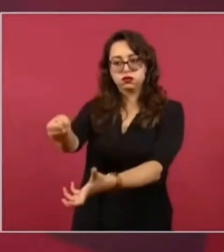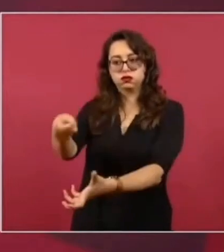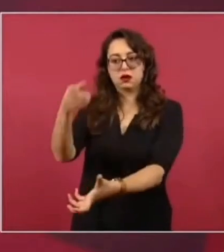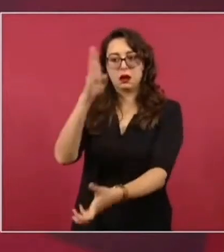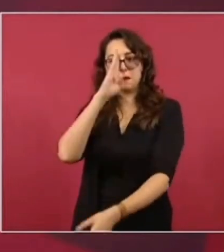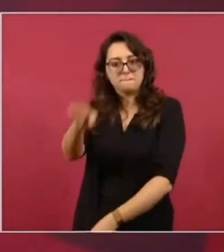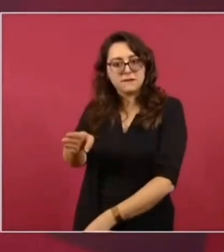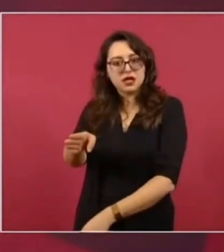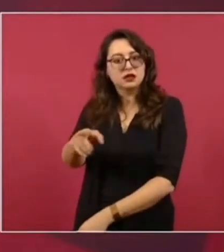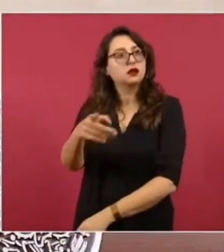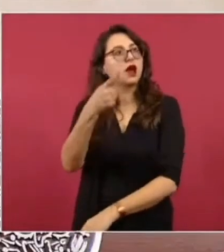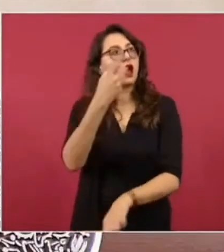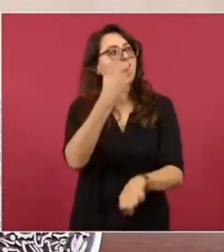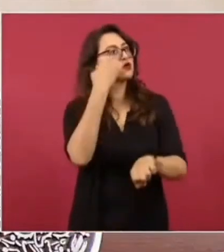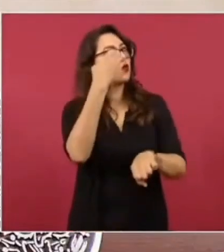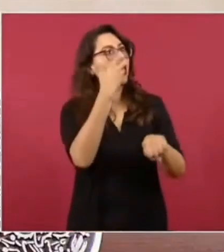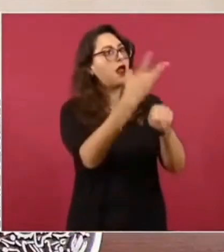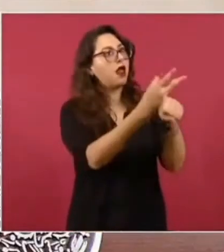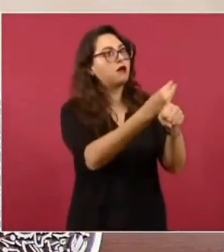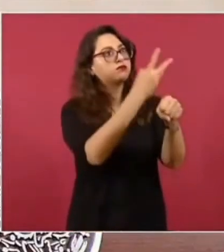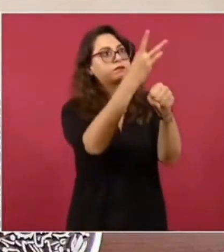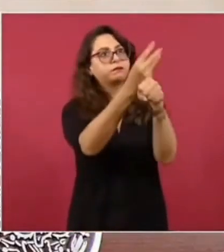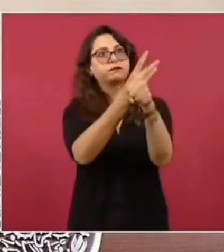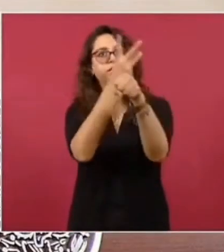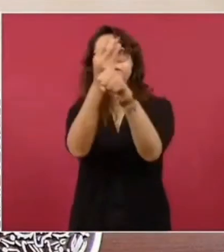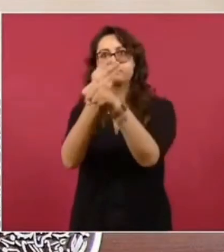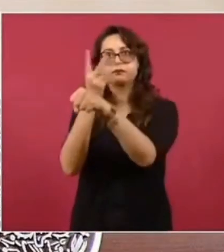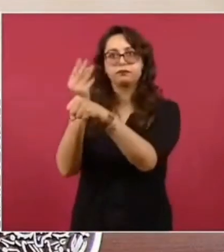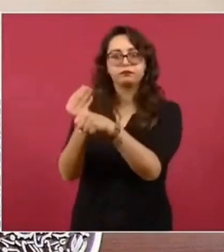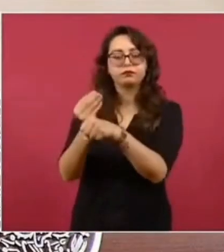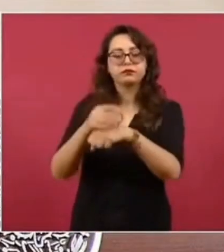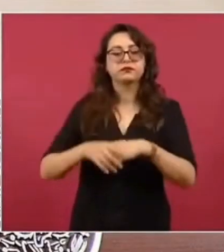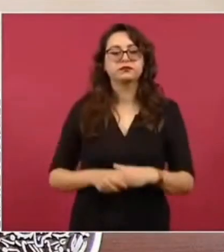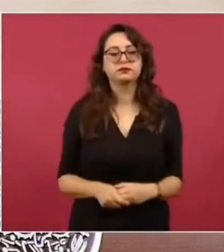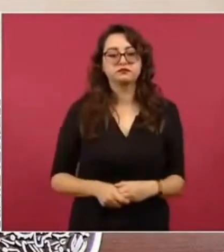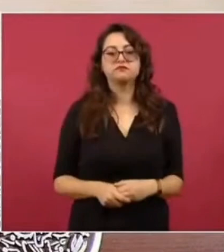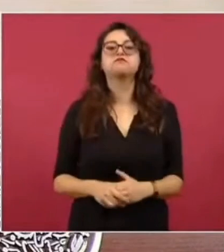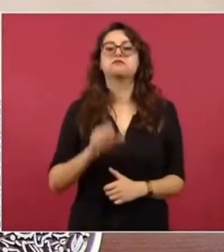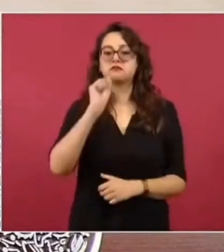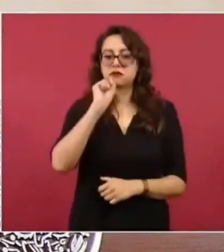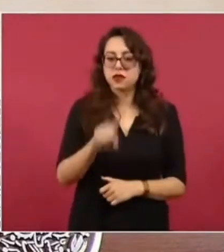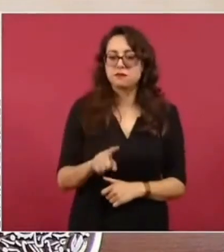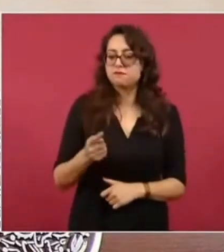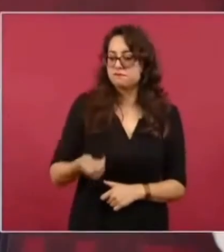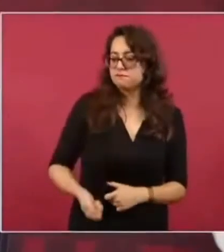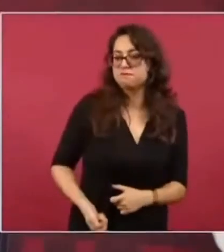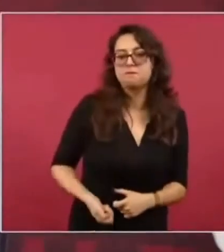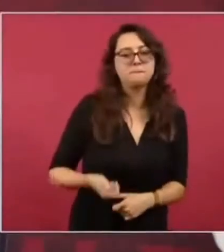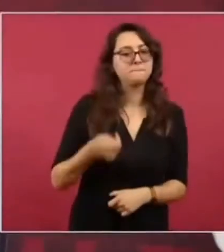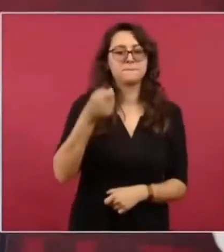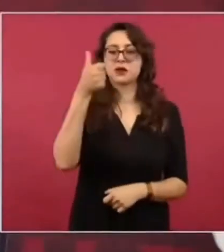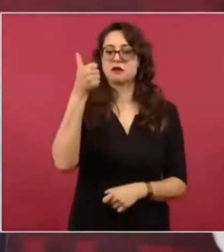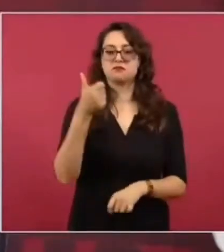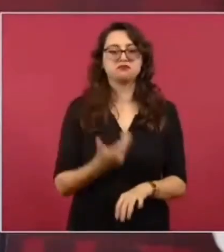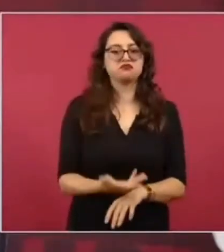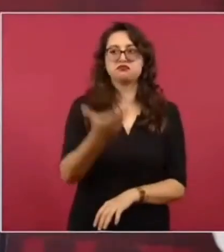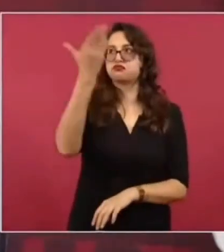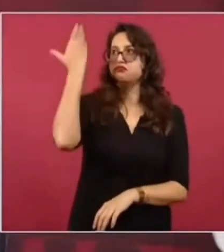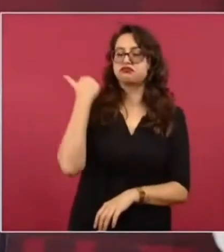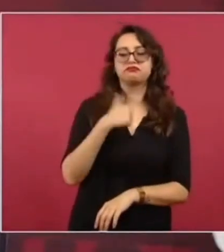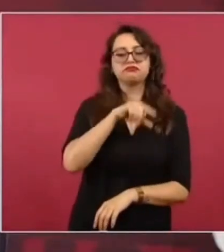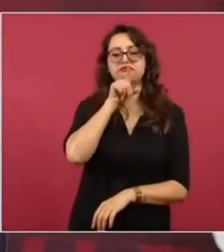mantenimiento de los planteles educativos. Esto nunca se había